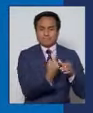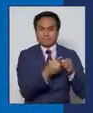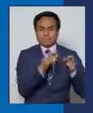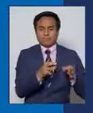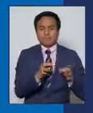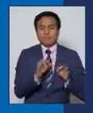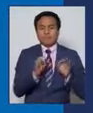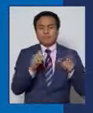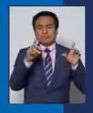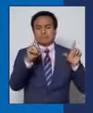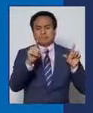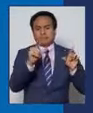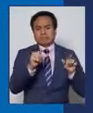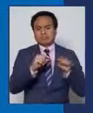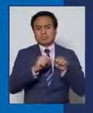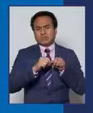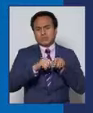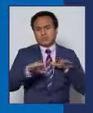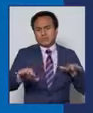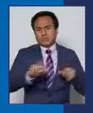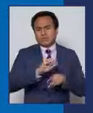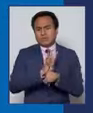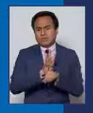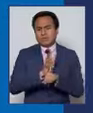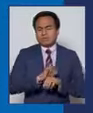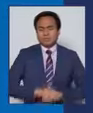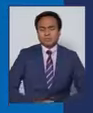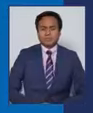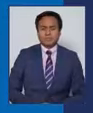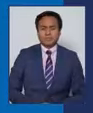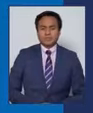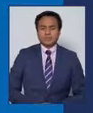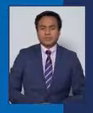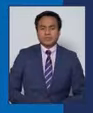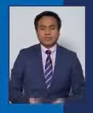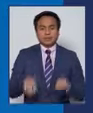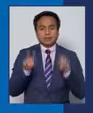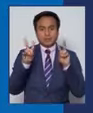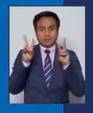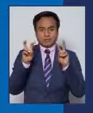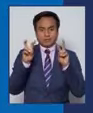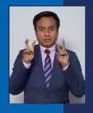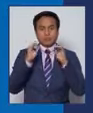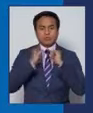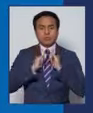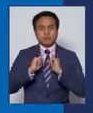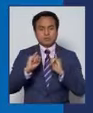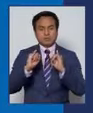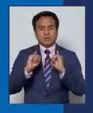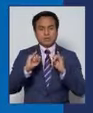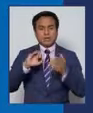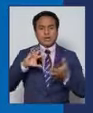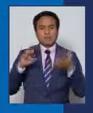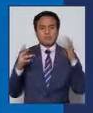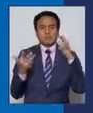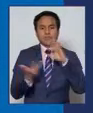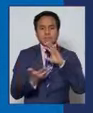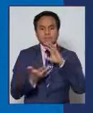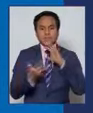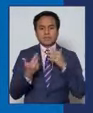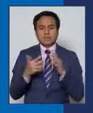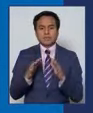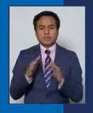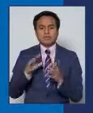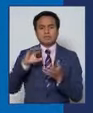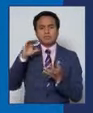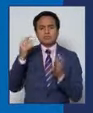poder contener la propagación del COVID-19. Con respecto al reporte a nivel mundial, ya a